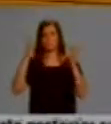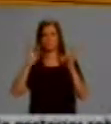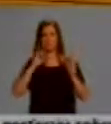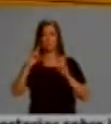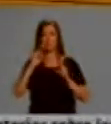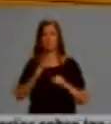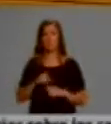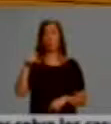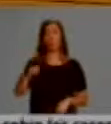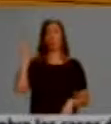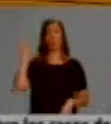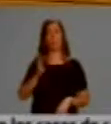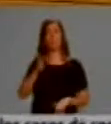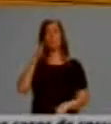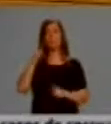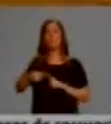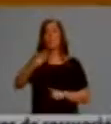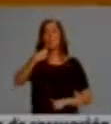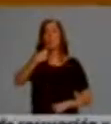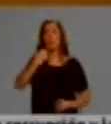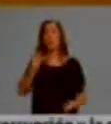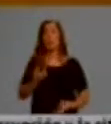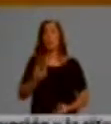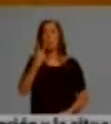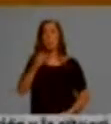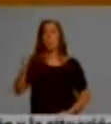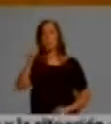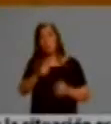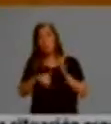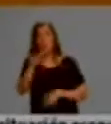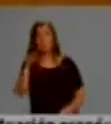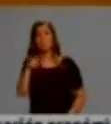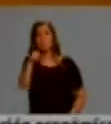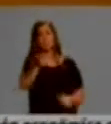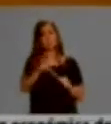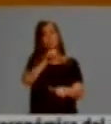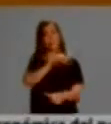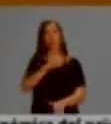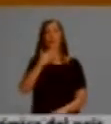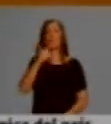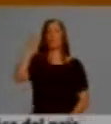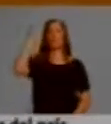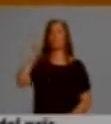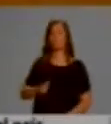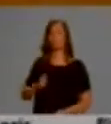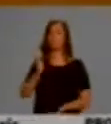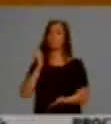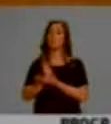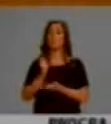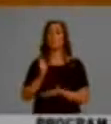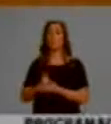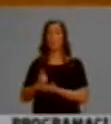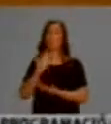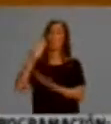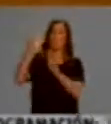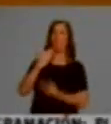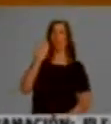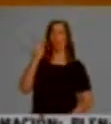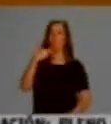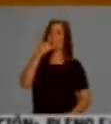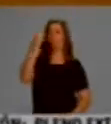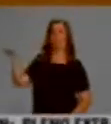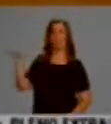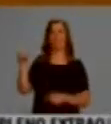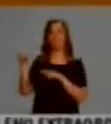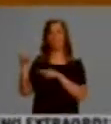Ha venido usted a esta Cámara a decirnos que durante más de 20 años tuvieron un tesorero infiel.